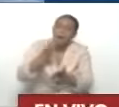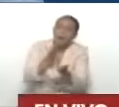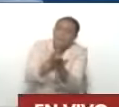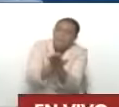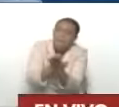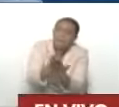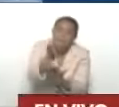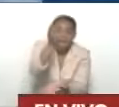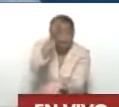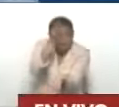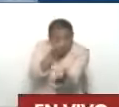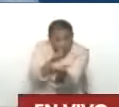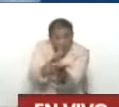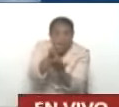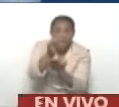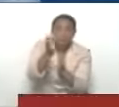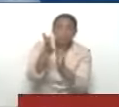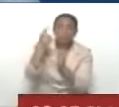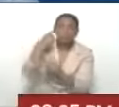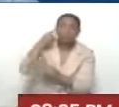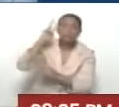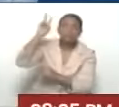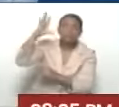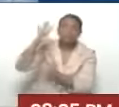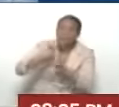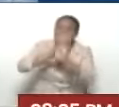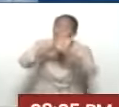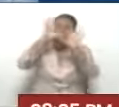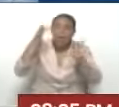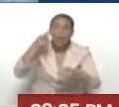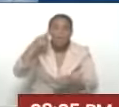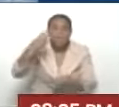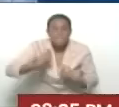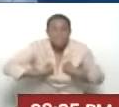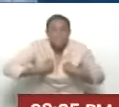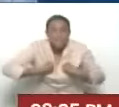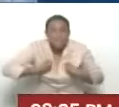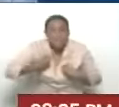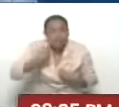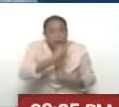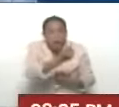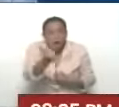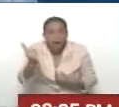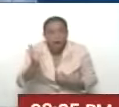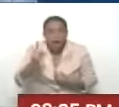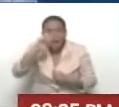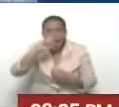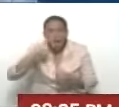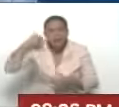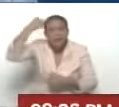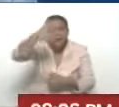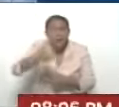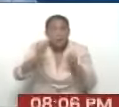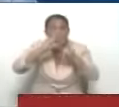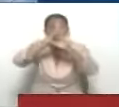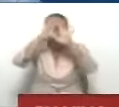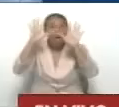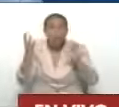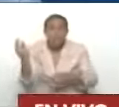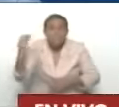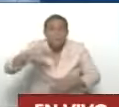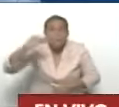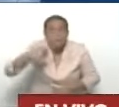visto, yo he visto a Dios en los milagros que hemos vivido de todos estos años y lo veo cada vez